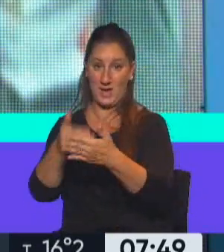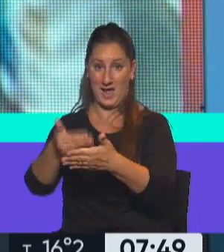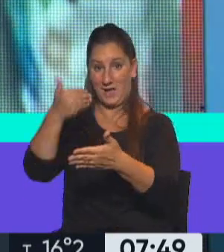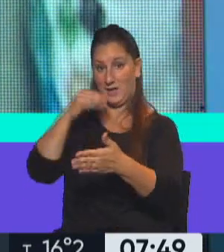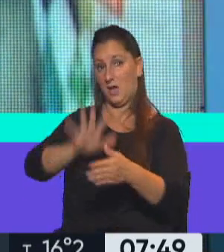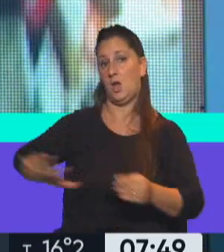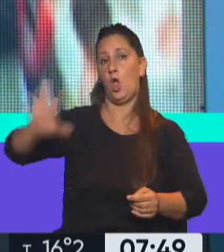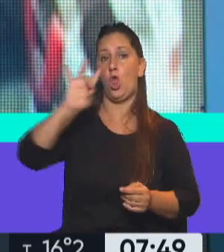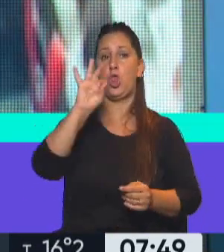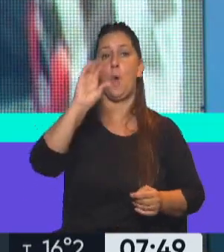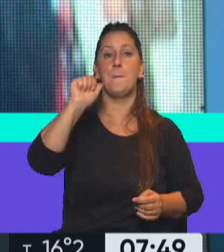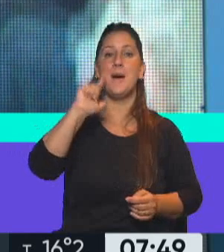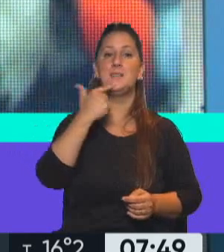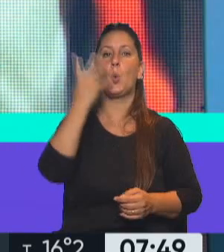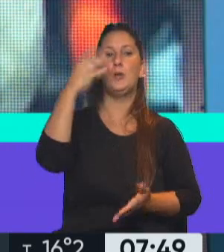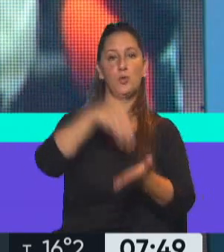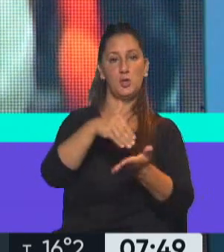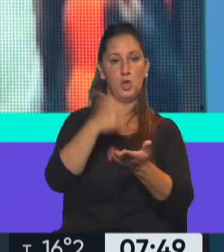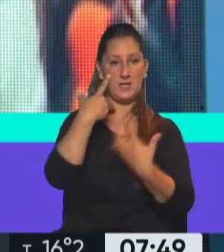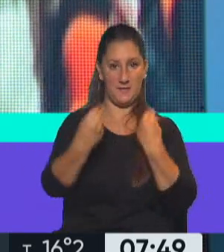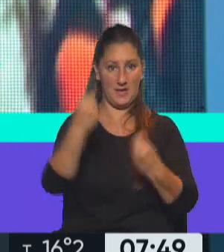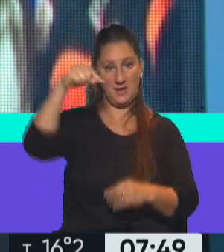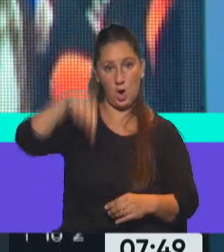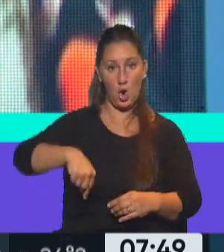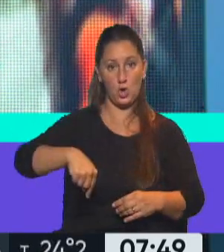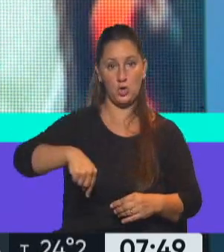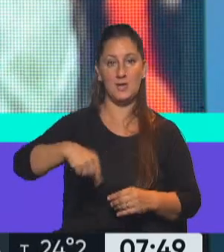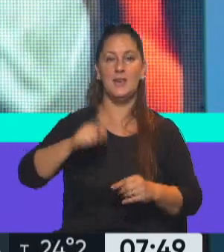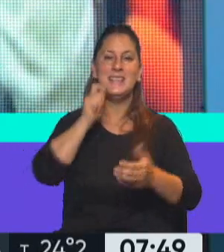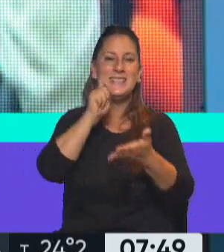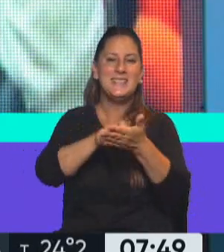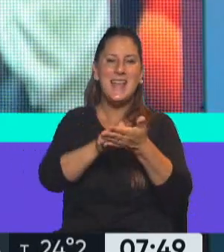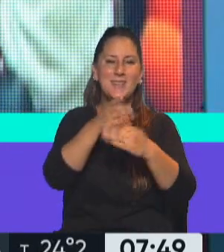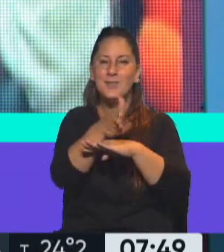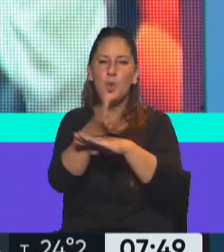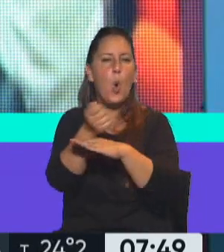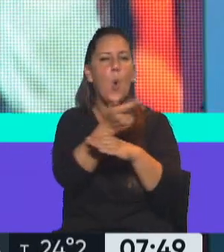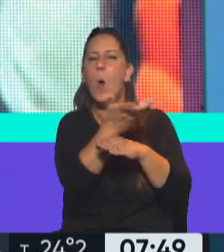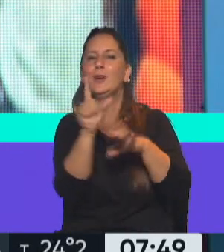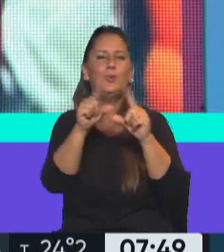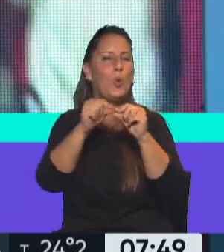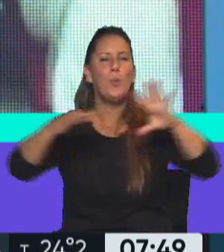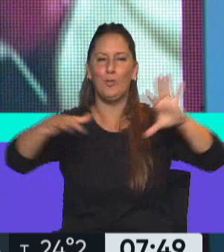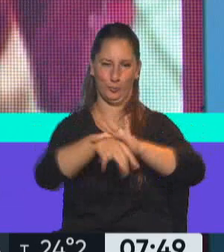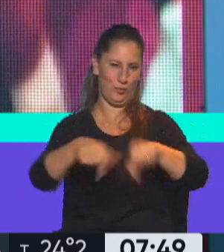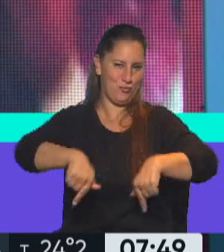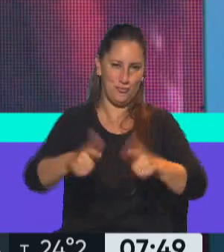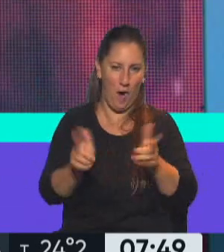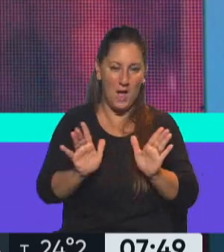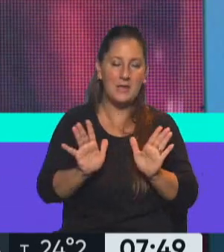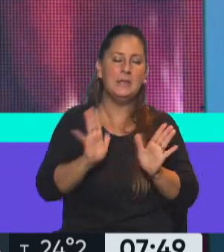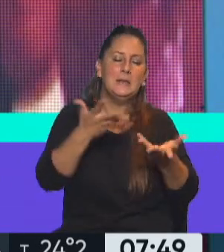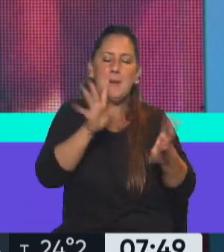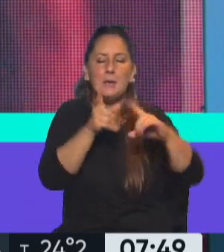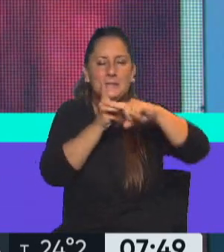Donbass tenía alrededor de 4 millones de habitantes. Hoy por hoy no tenemos un censo, nunca se hizo nada parecido, pero se calcula